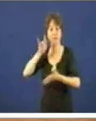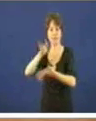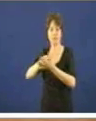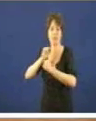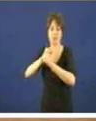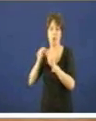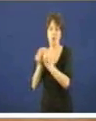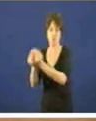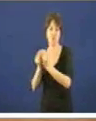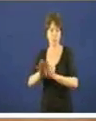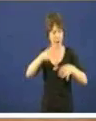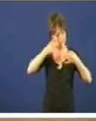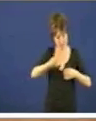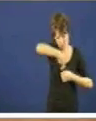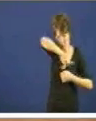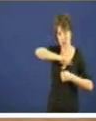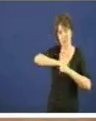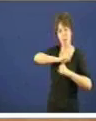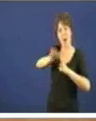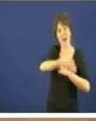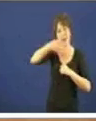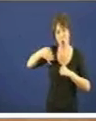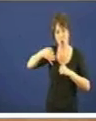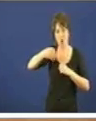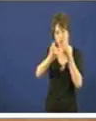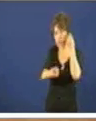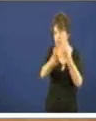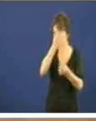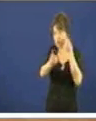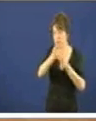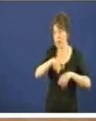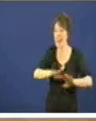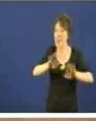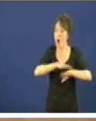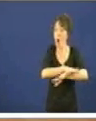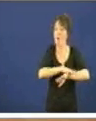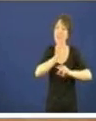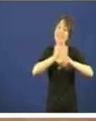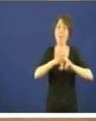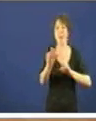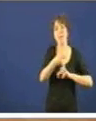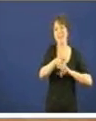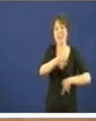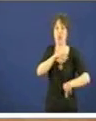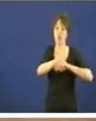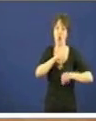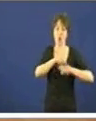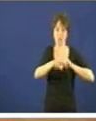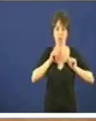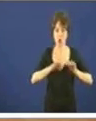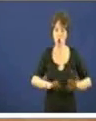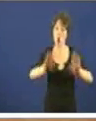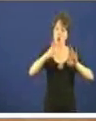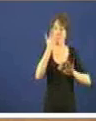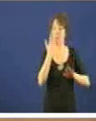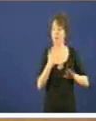rigor no exercicio das nosas competencias e gobernar, señoría, e tomar decisións. Prefiro que se desgaste o goberno